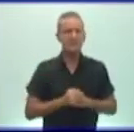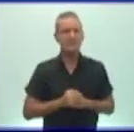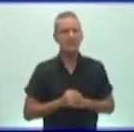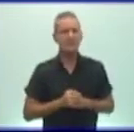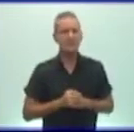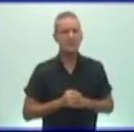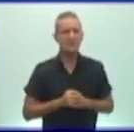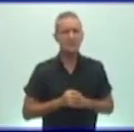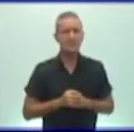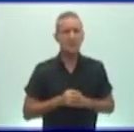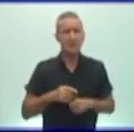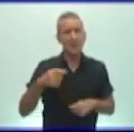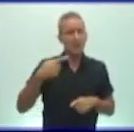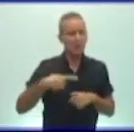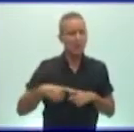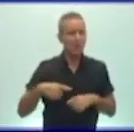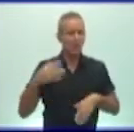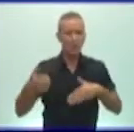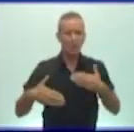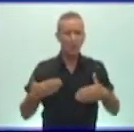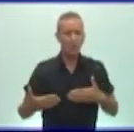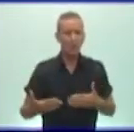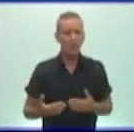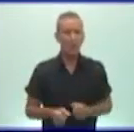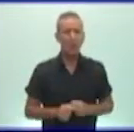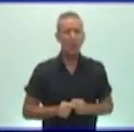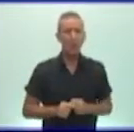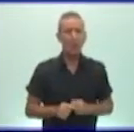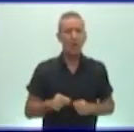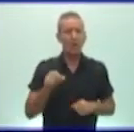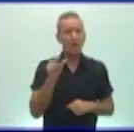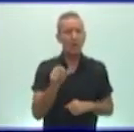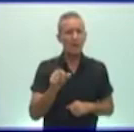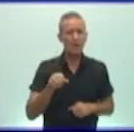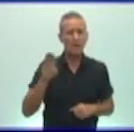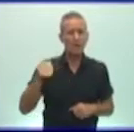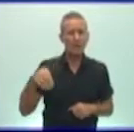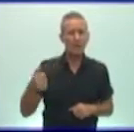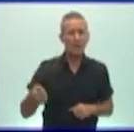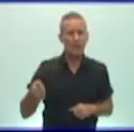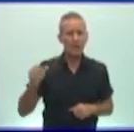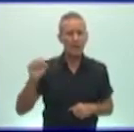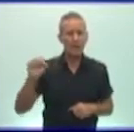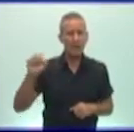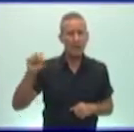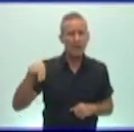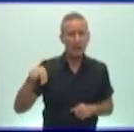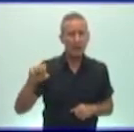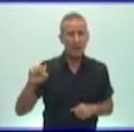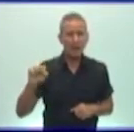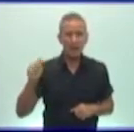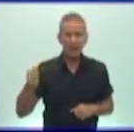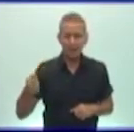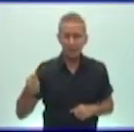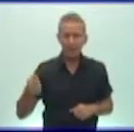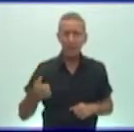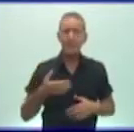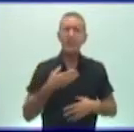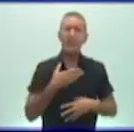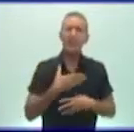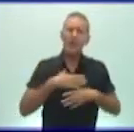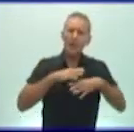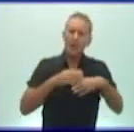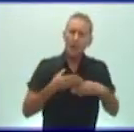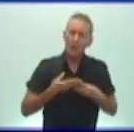actividad. En el texto la palabra mansa puede sustituirse por suave,